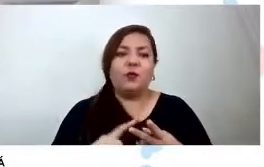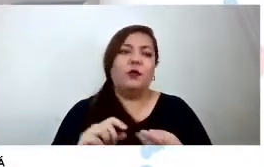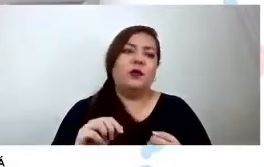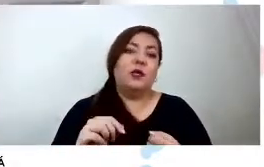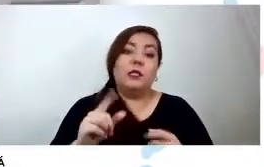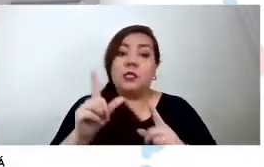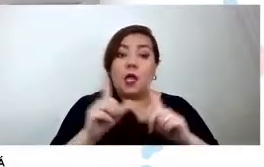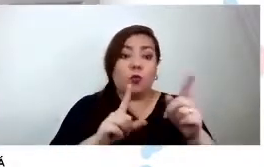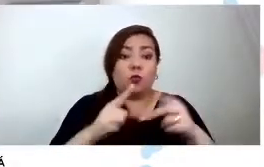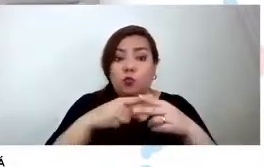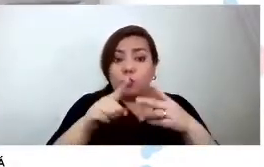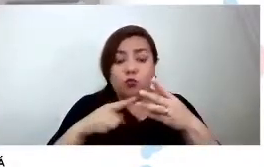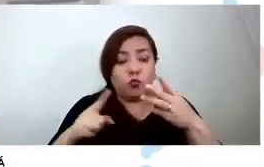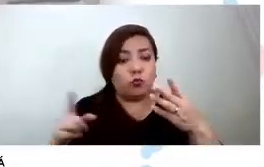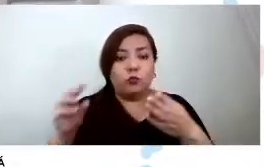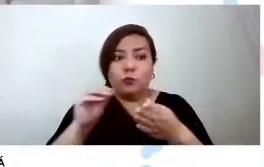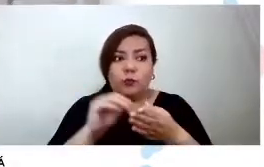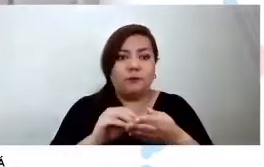algunos otros